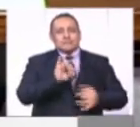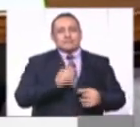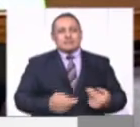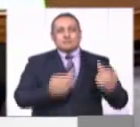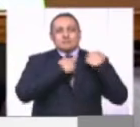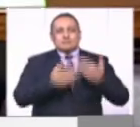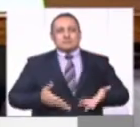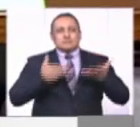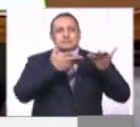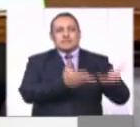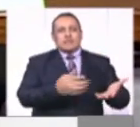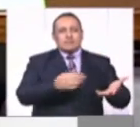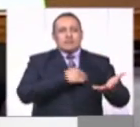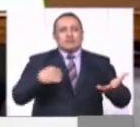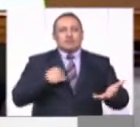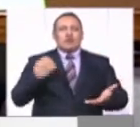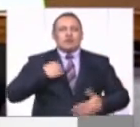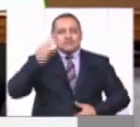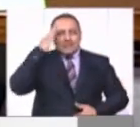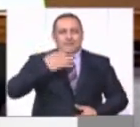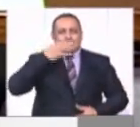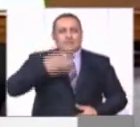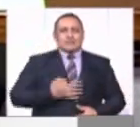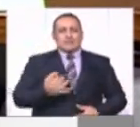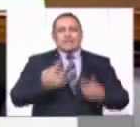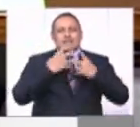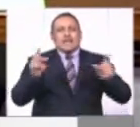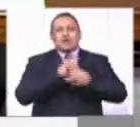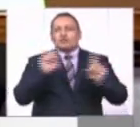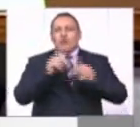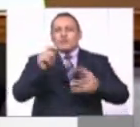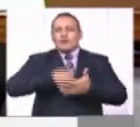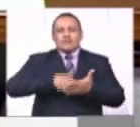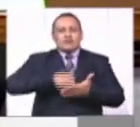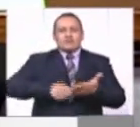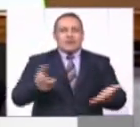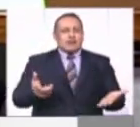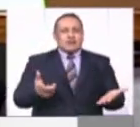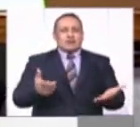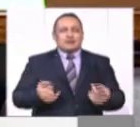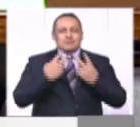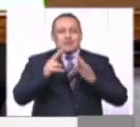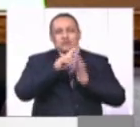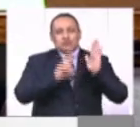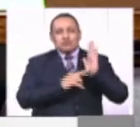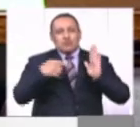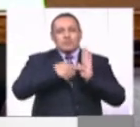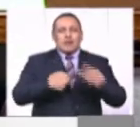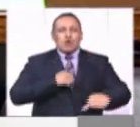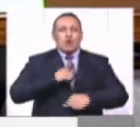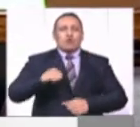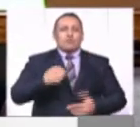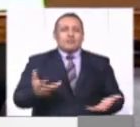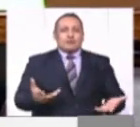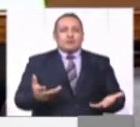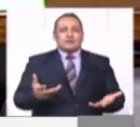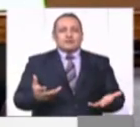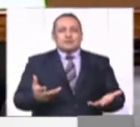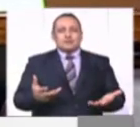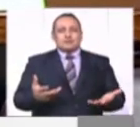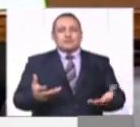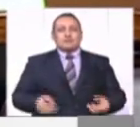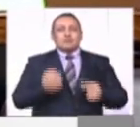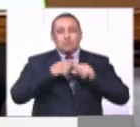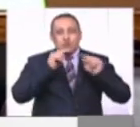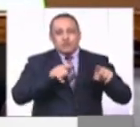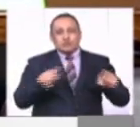de Primer Ministro porque él sabía perfectamente que no iba a firmar esa resolución para el golpe de estado presidente